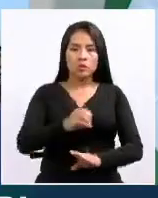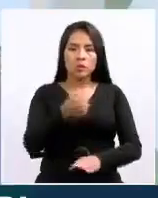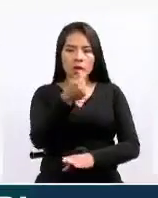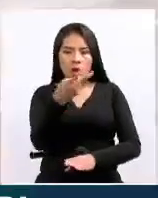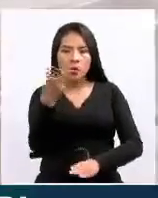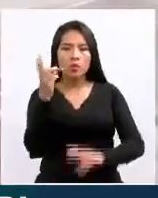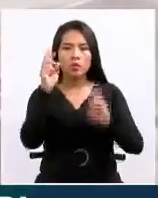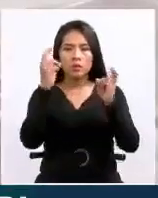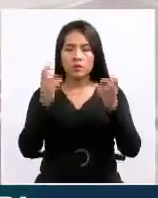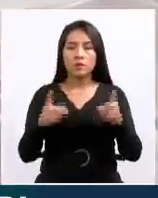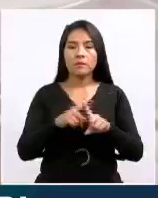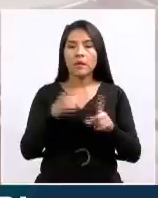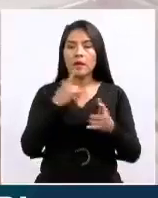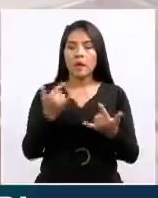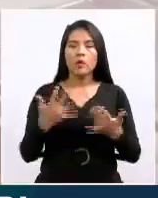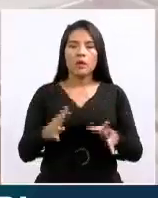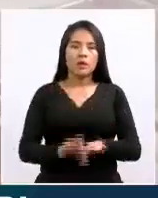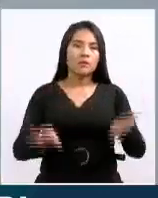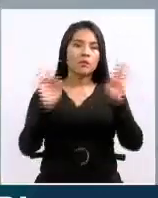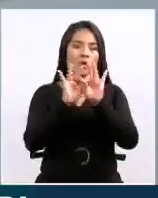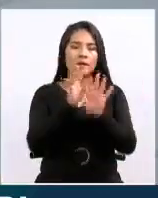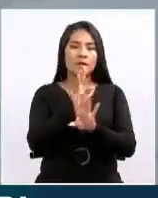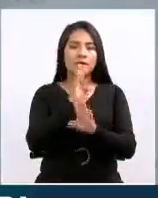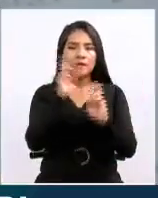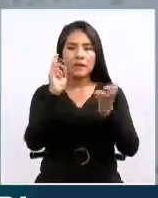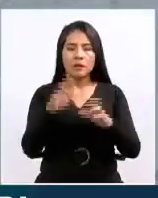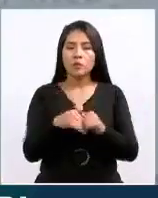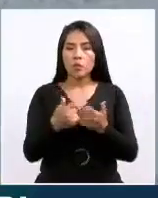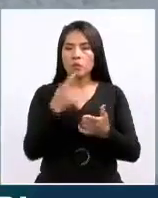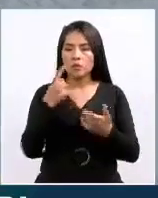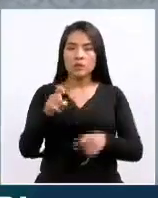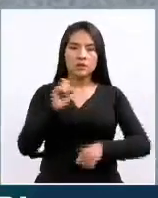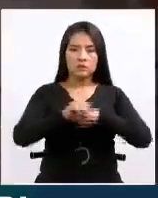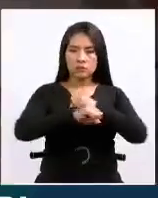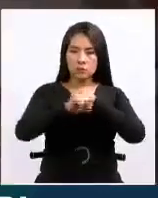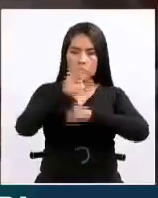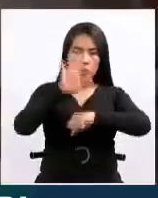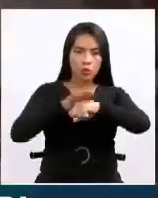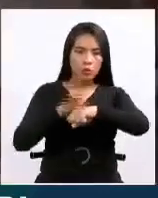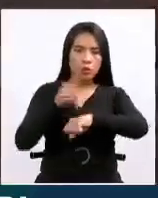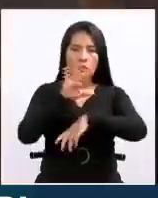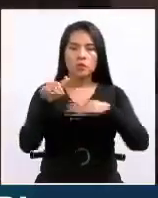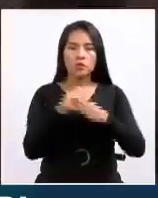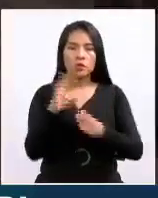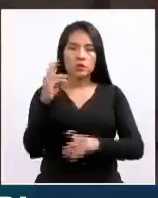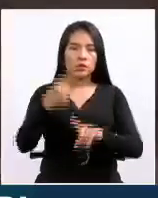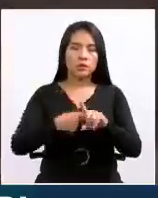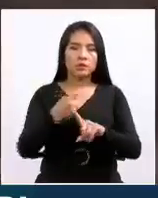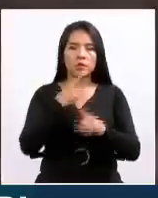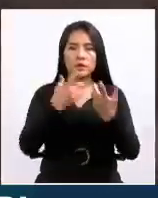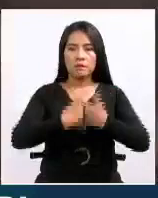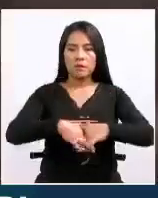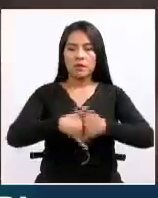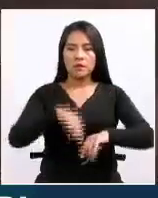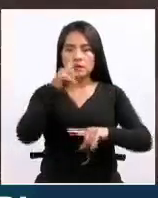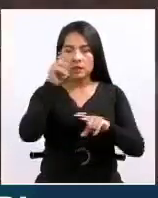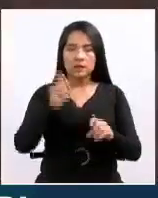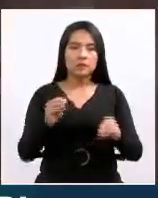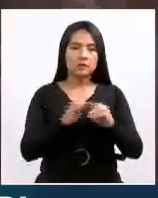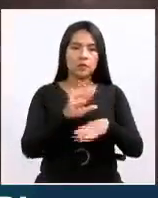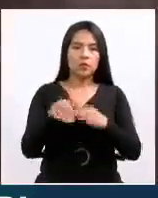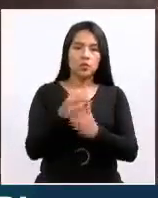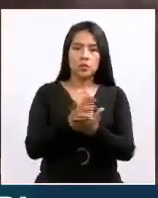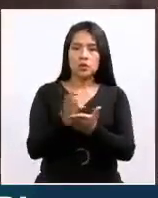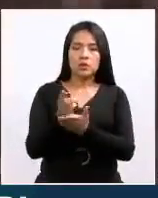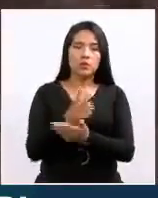casos. Es importante mencionar que lo que procede es convocar a cada una de estas 6 empresas, precautelando la soberanía de nuestros recursos